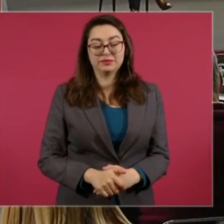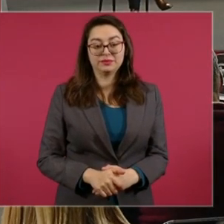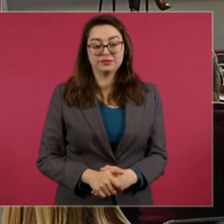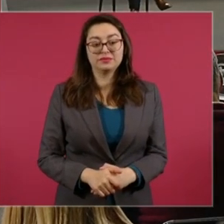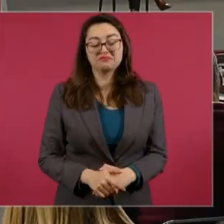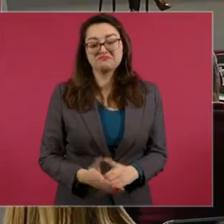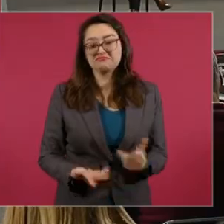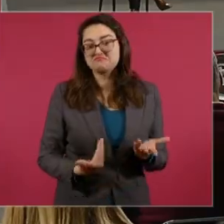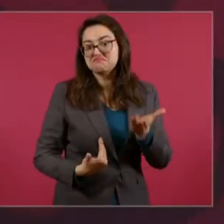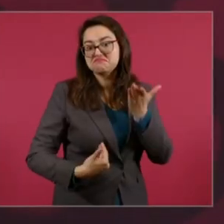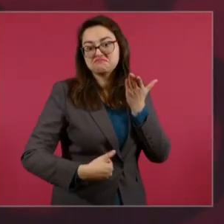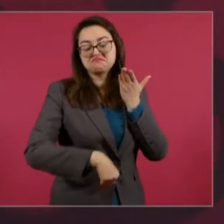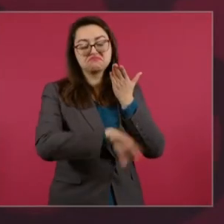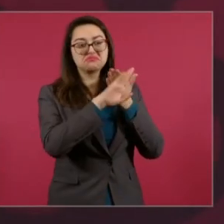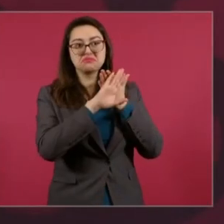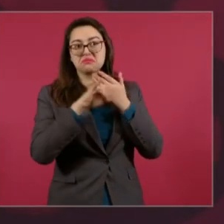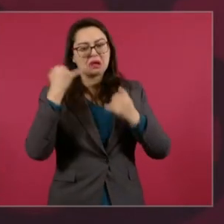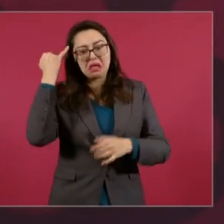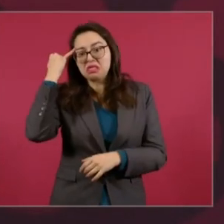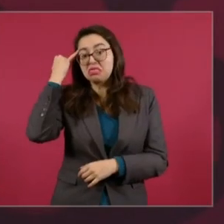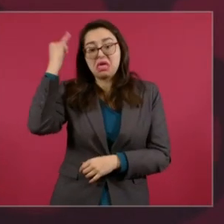En contra.